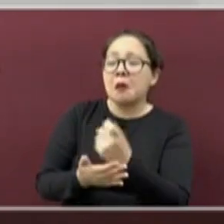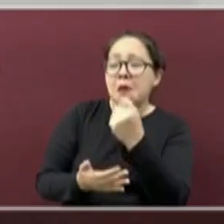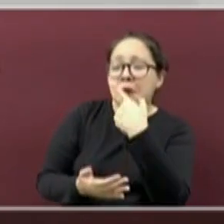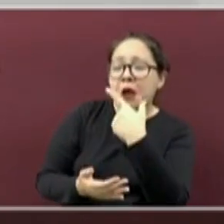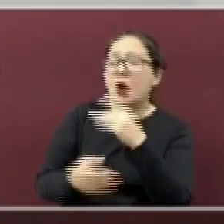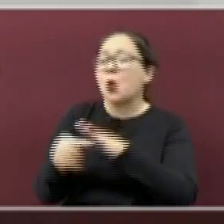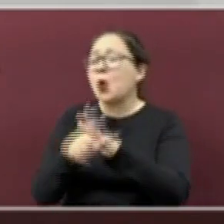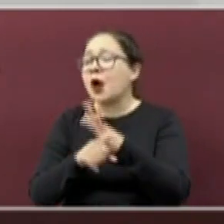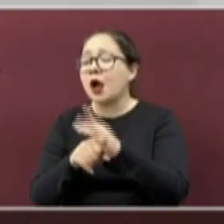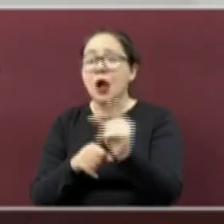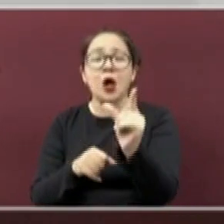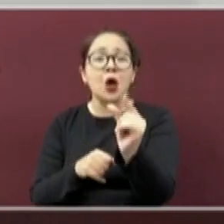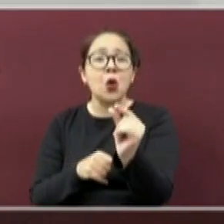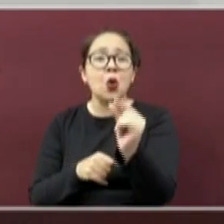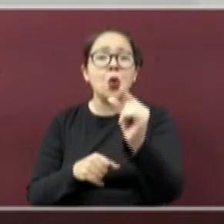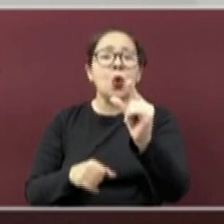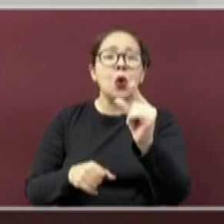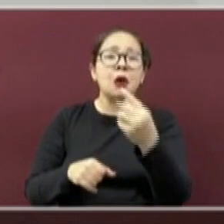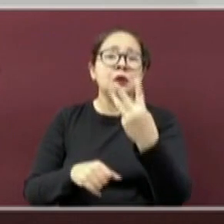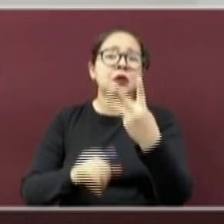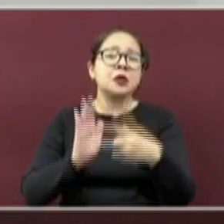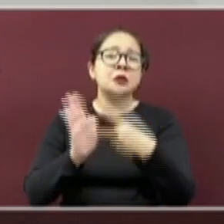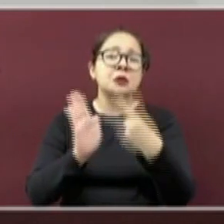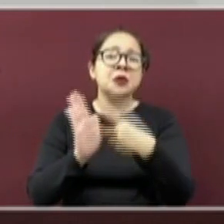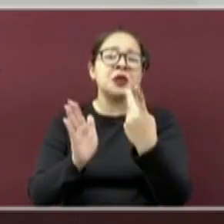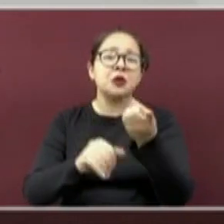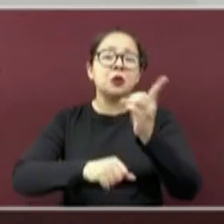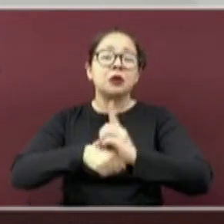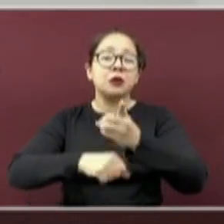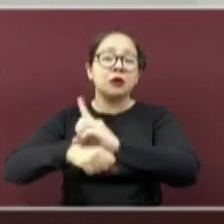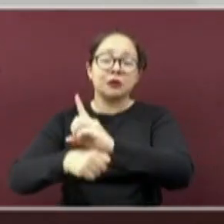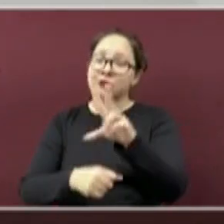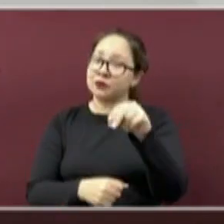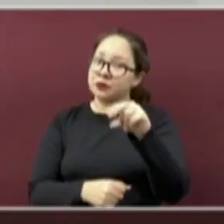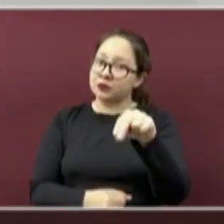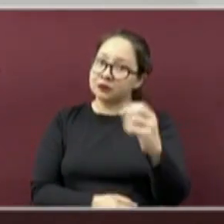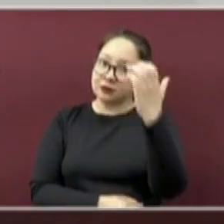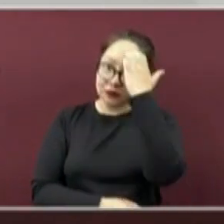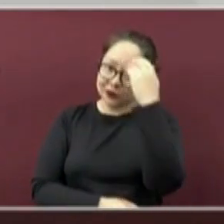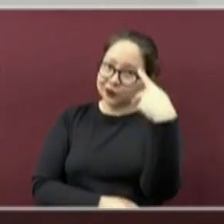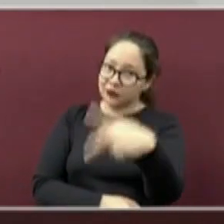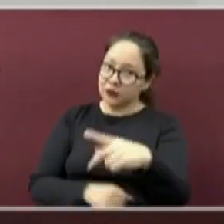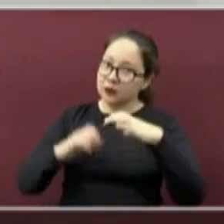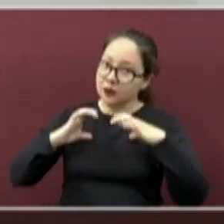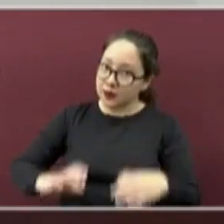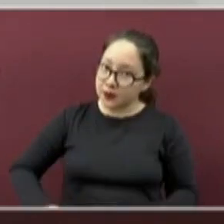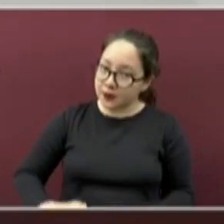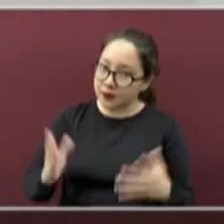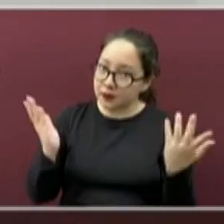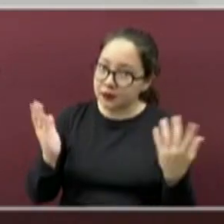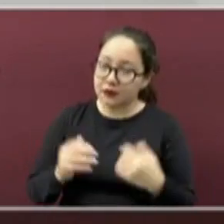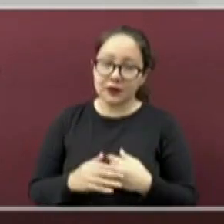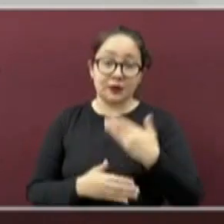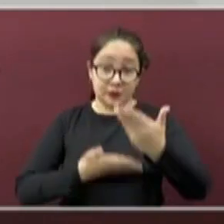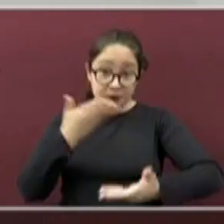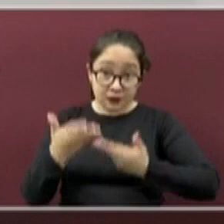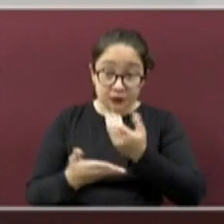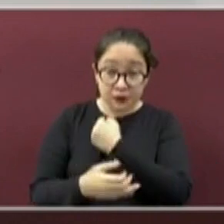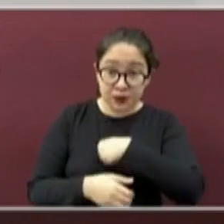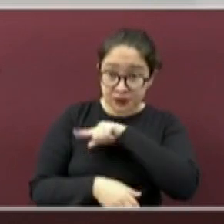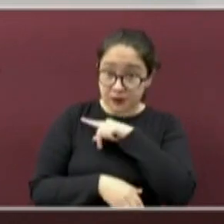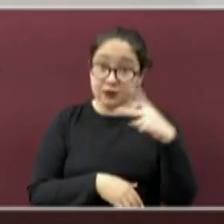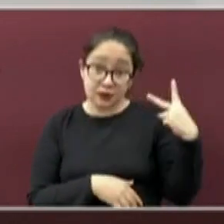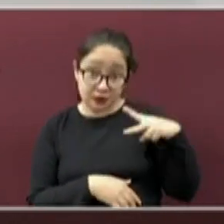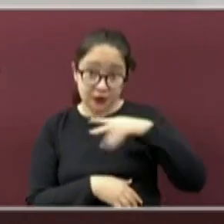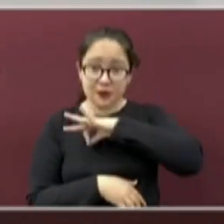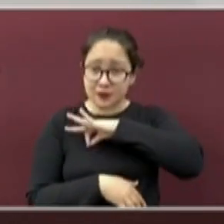una tableta grande y una chiquita tres veces al día. Se trata de conocer bien su cuerpo. En Servicios de Salud de Veracruz le